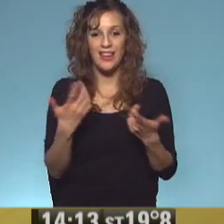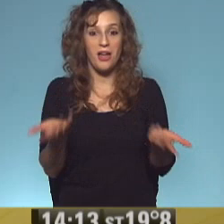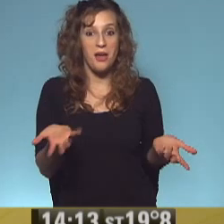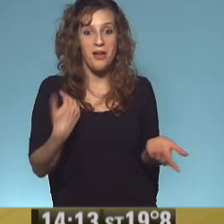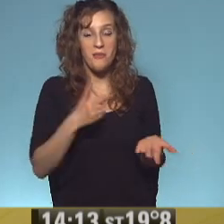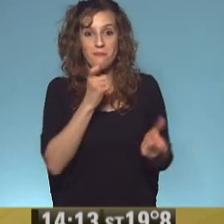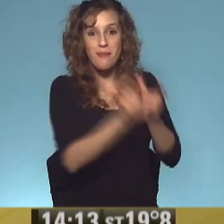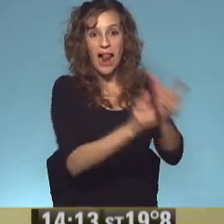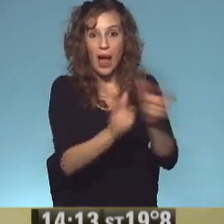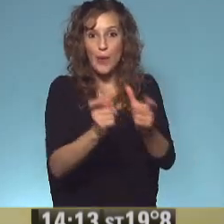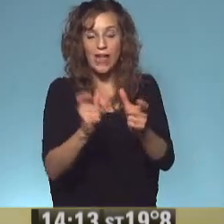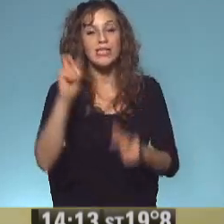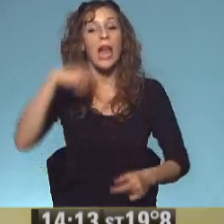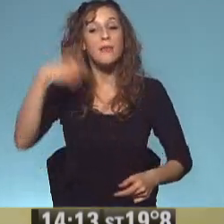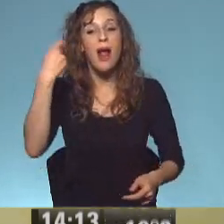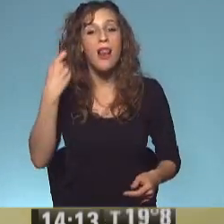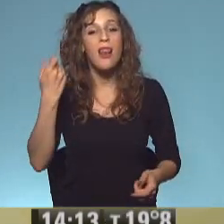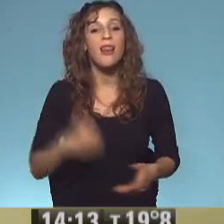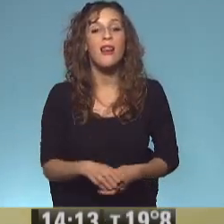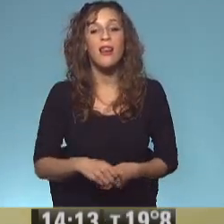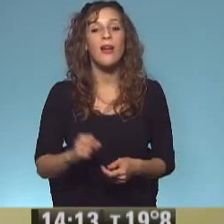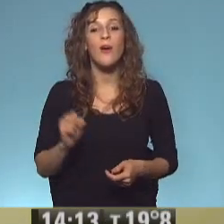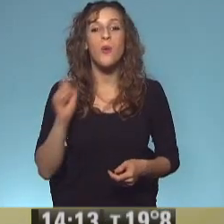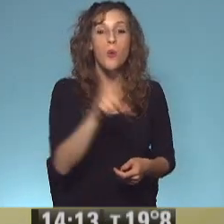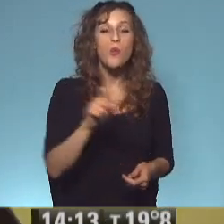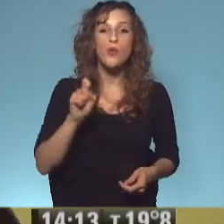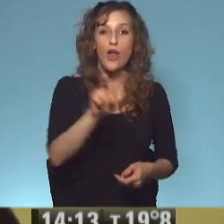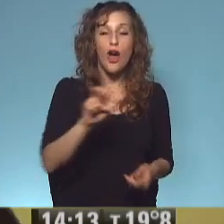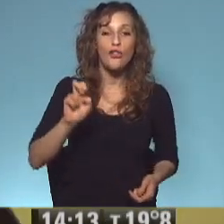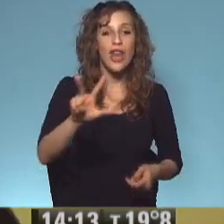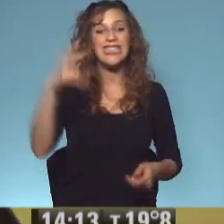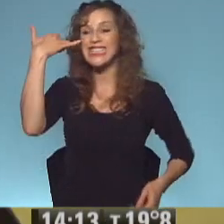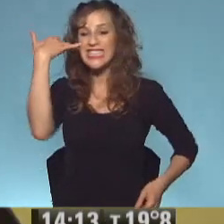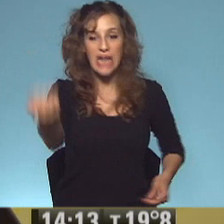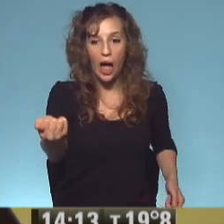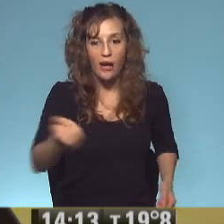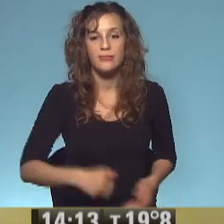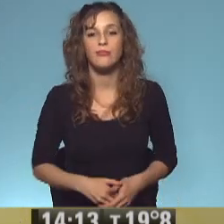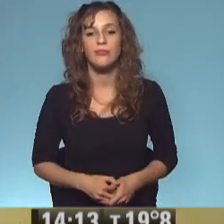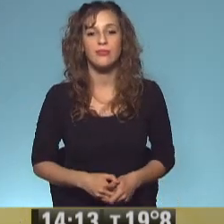¡Palabras de animales! ¡Un, dos, tres, ya! ¡Cocoroco!